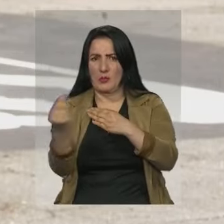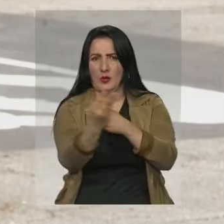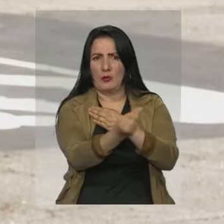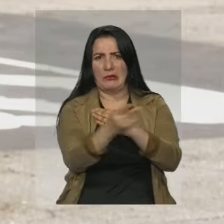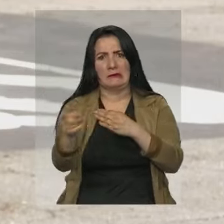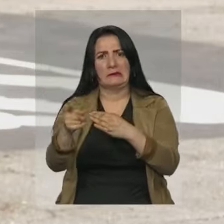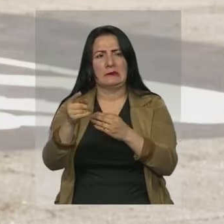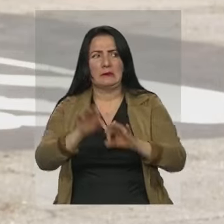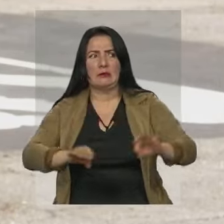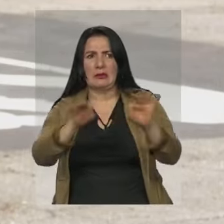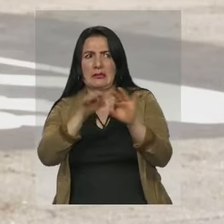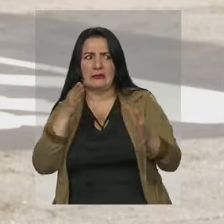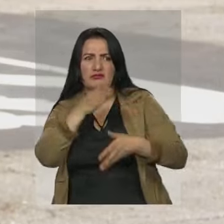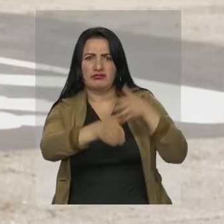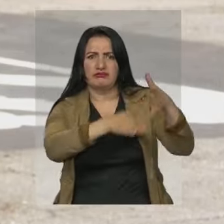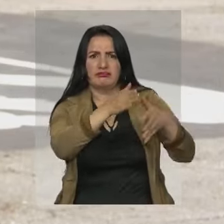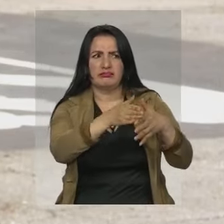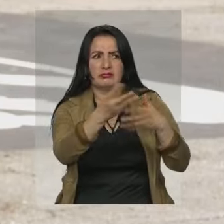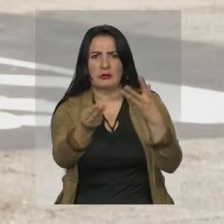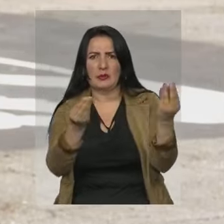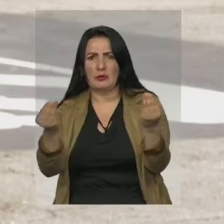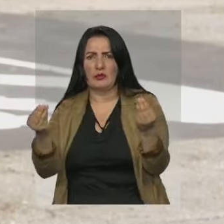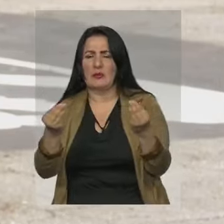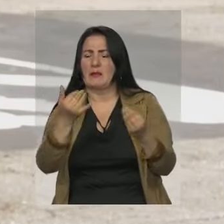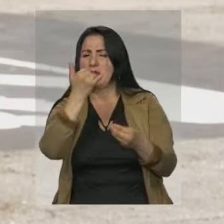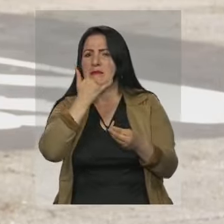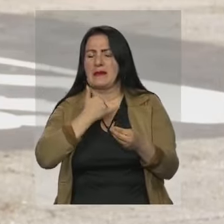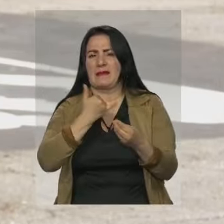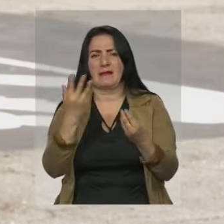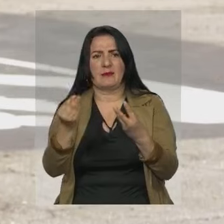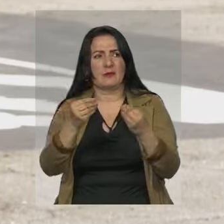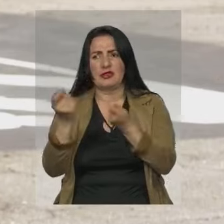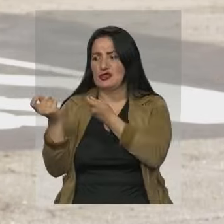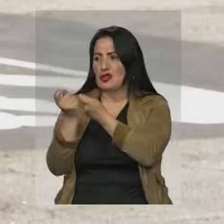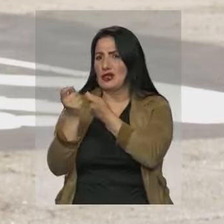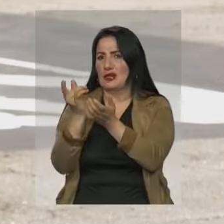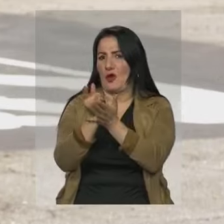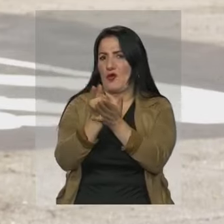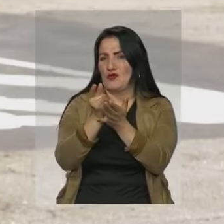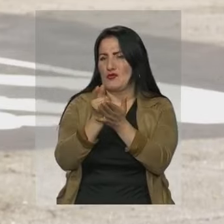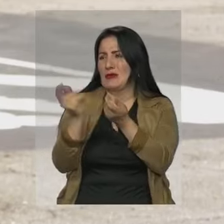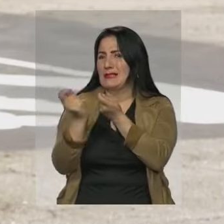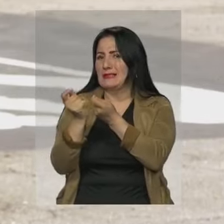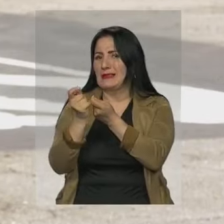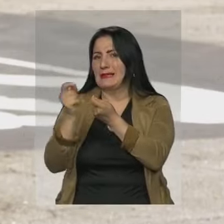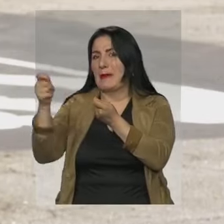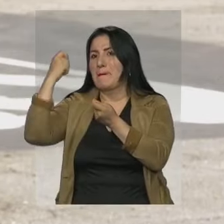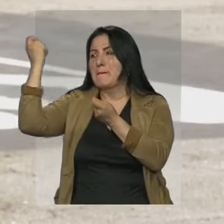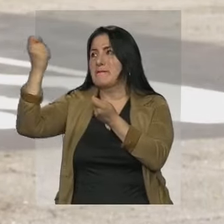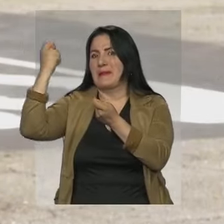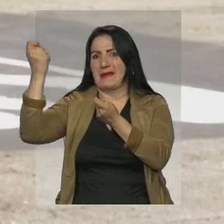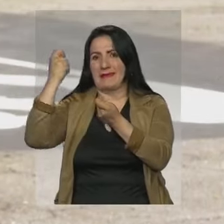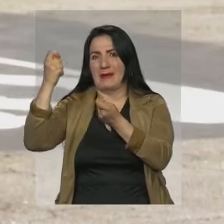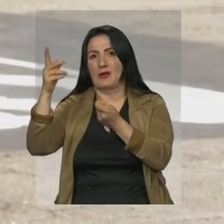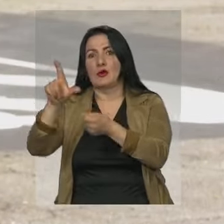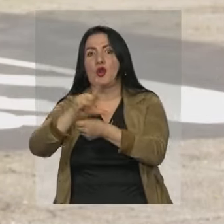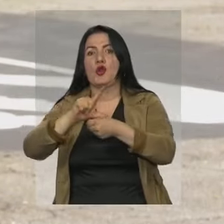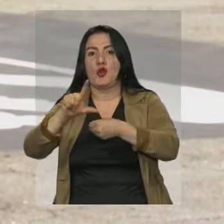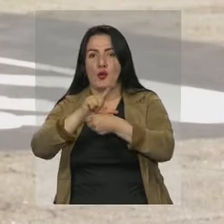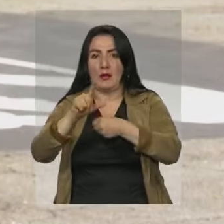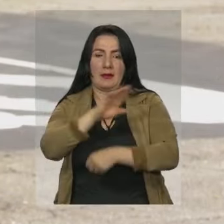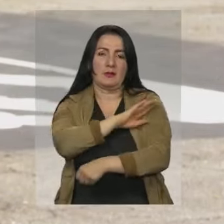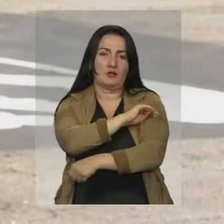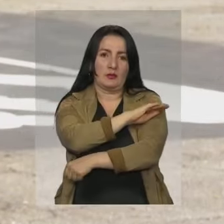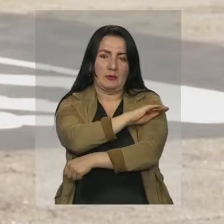importante esta localidad para esas estructuras criminales? Pues es por sus cercanías al departamento de El Meta y también a la localidad de